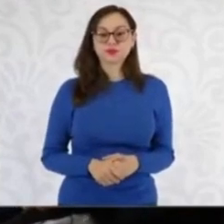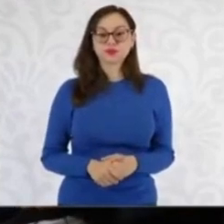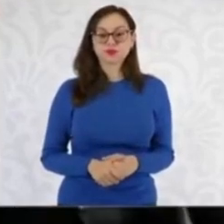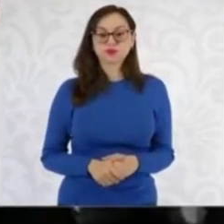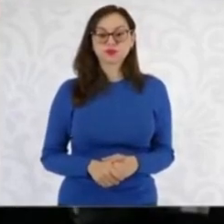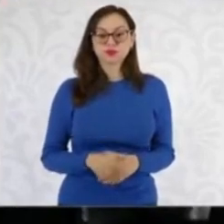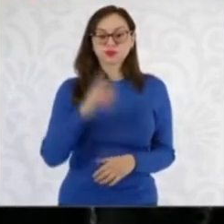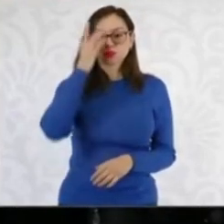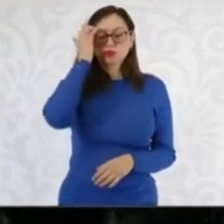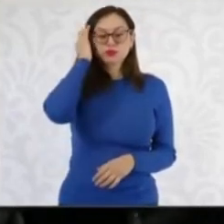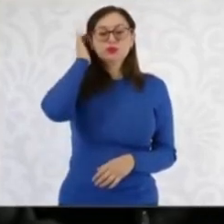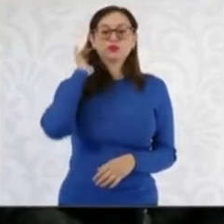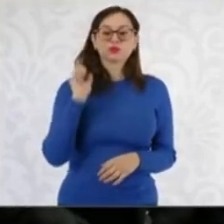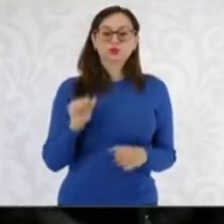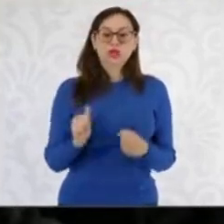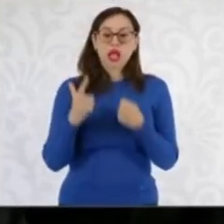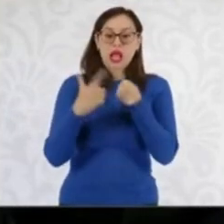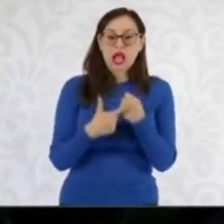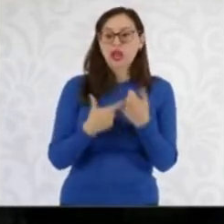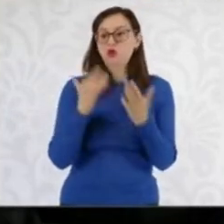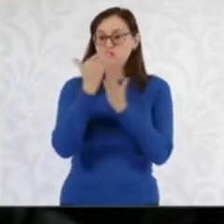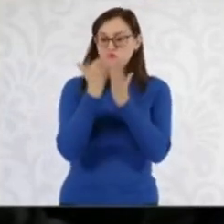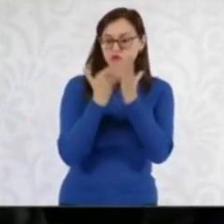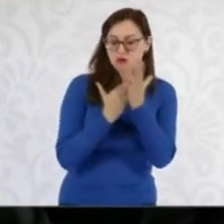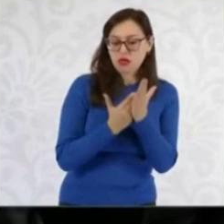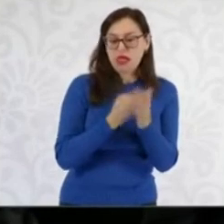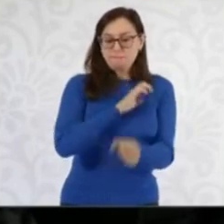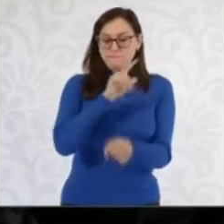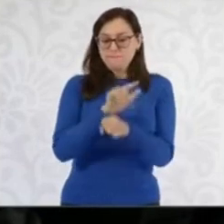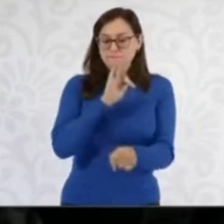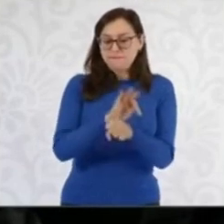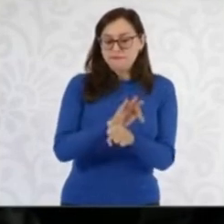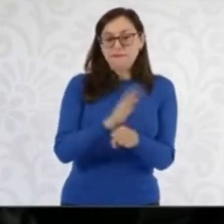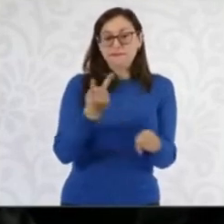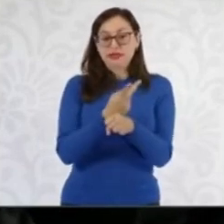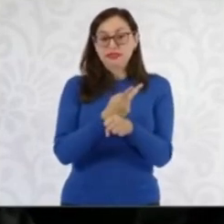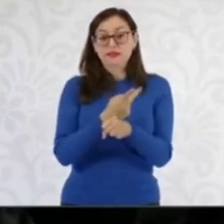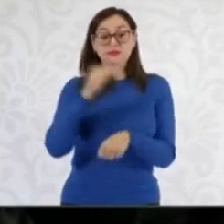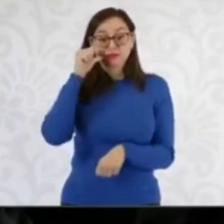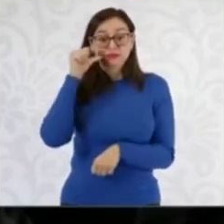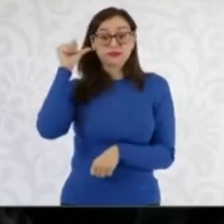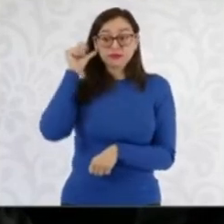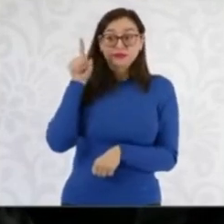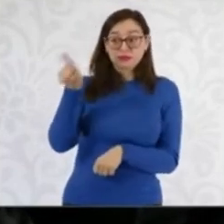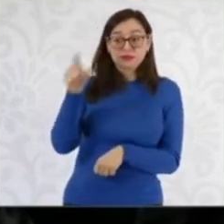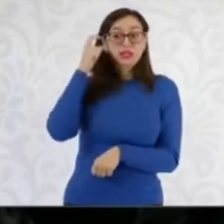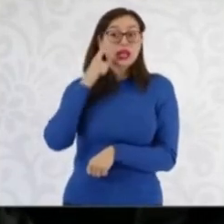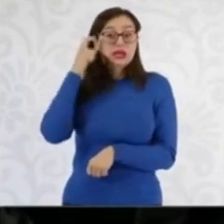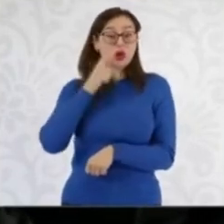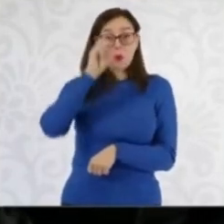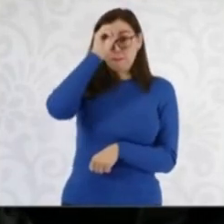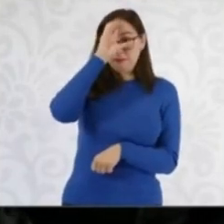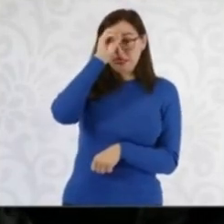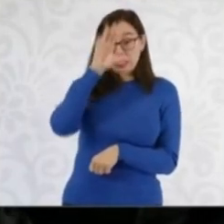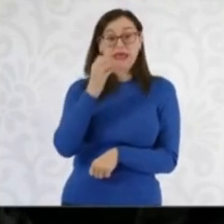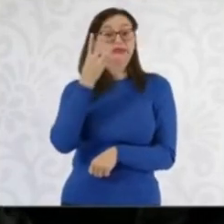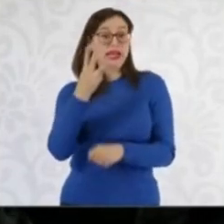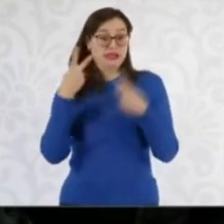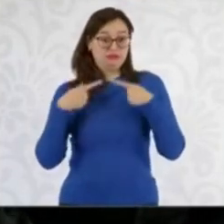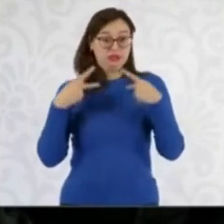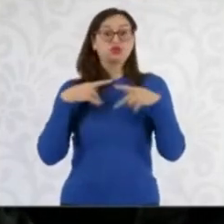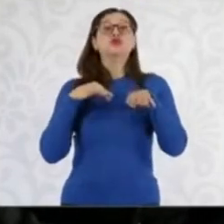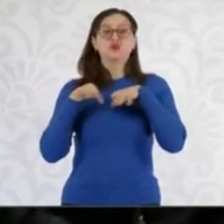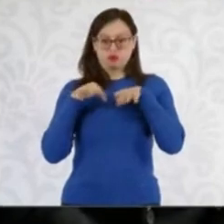protocolo especial de seguridad. Ayer hubo 3 obreros fallecieron por inhalar monóxido en una mina de Guerrero, propiedad de una